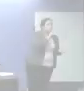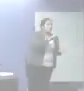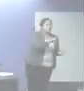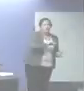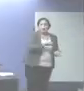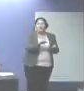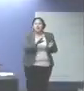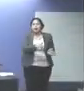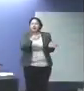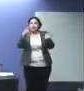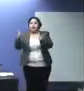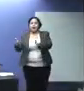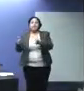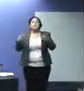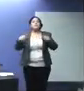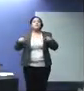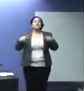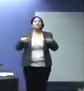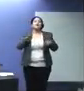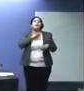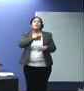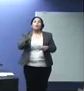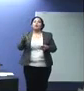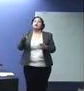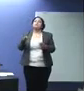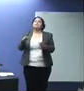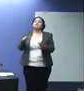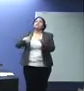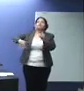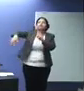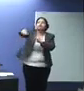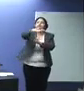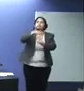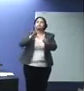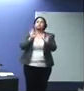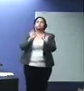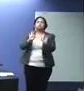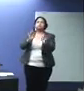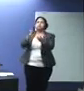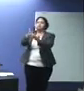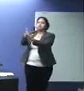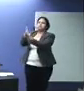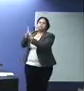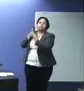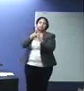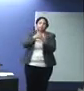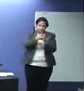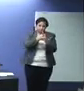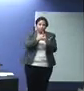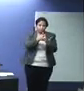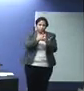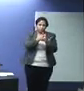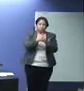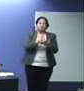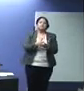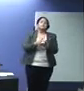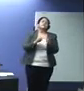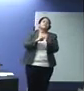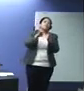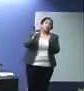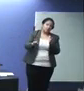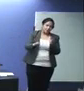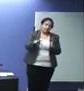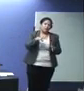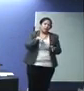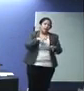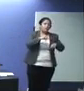invisibilización de las necesidades, de algunas de las necesidades de las personas con discapacidad, si obviamos que tenemos condiciones médicas que se